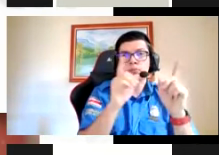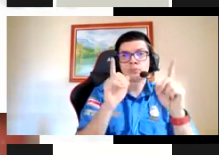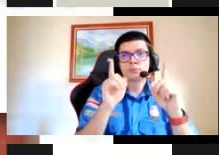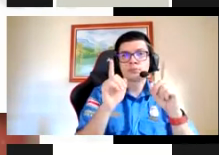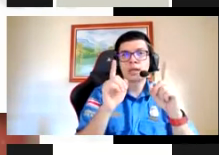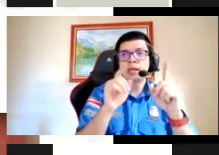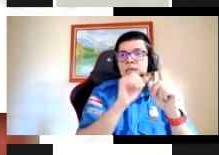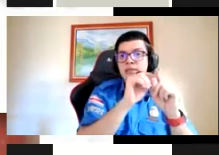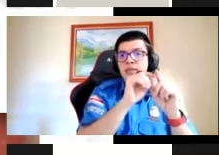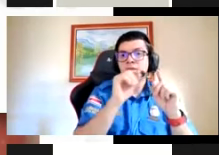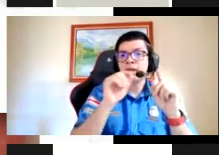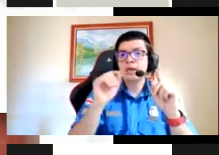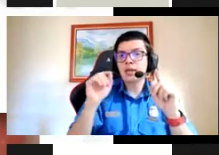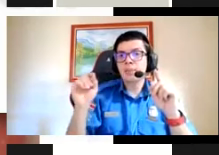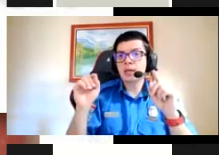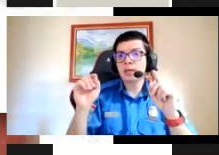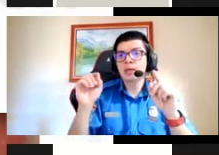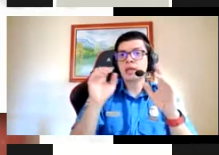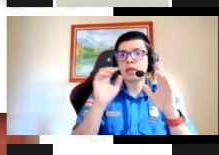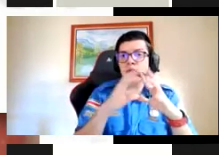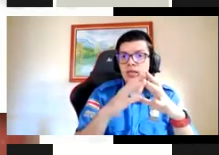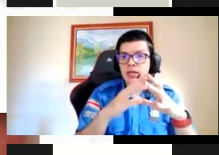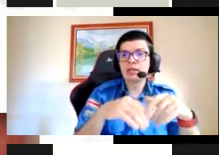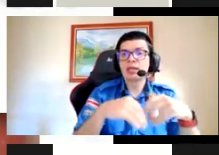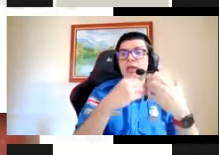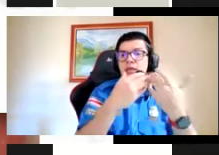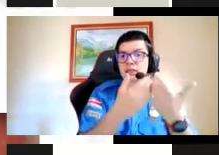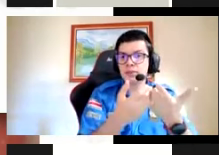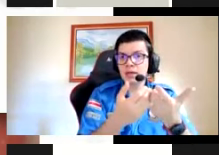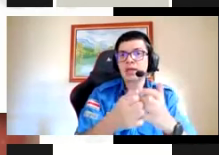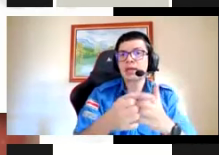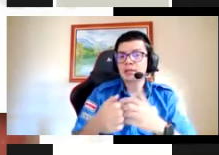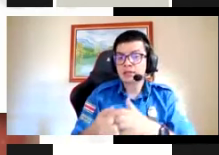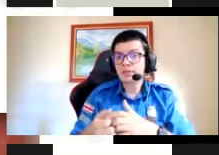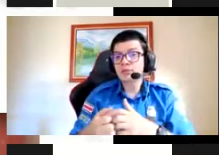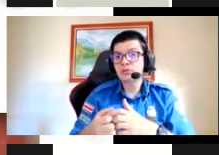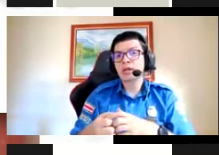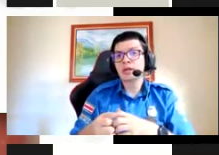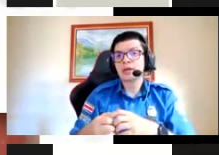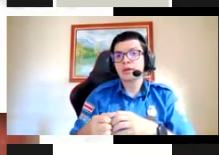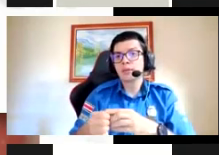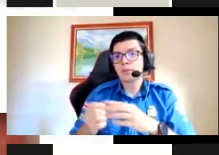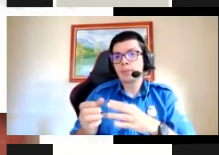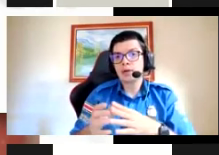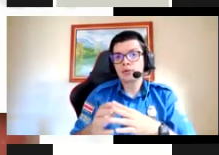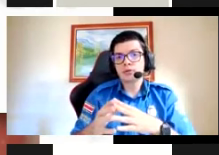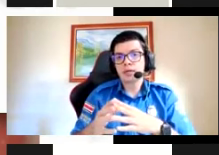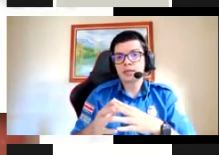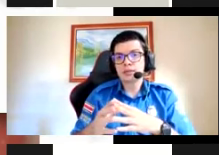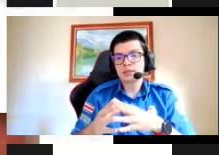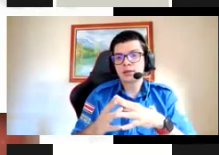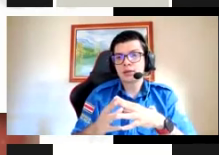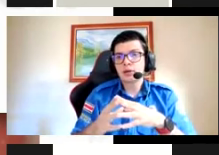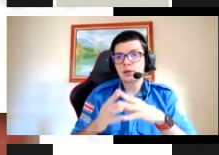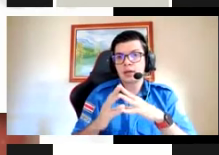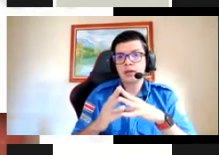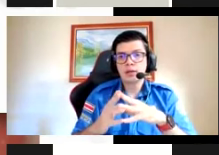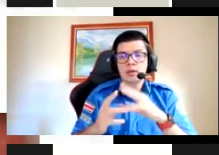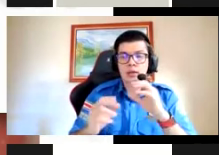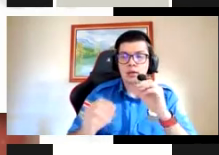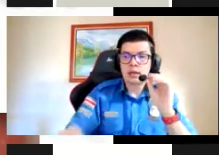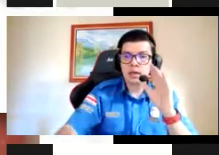con las letras GLP que me digan que esa manguera sí funciona para el uso del gas.